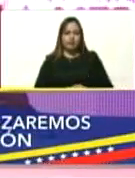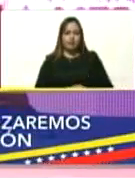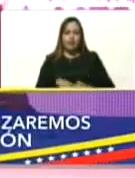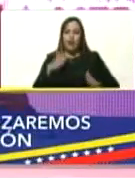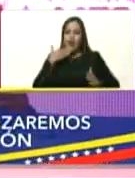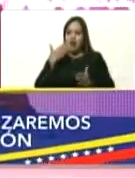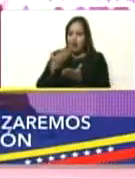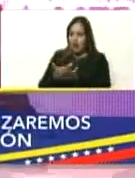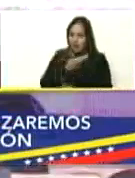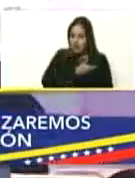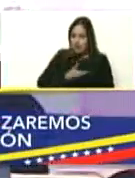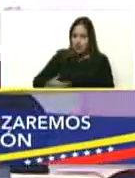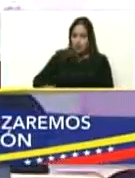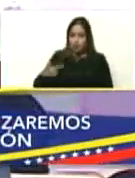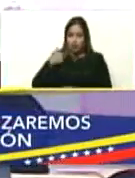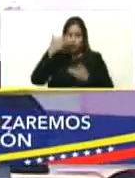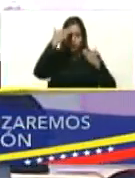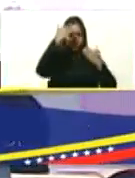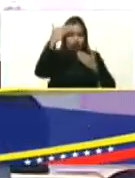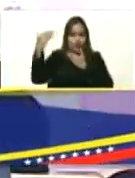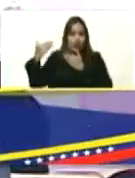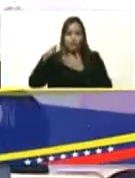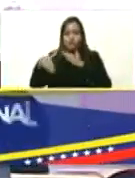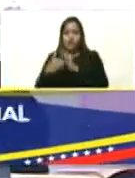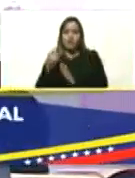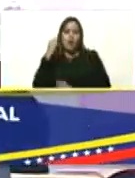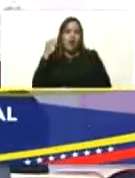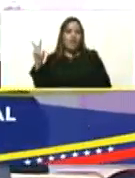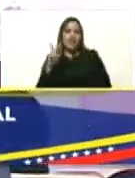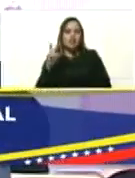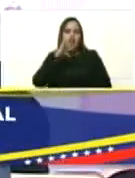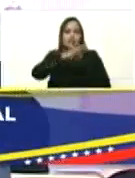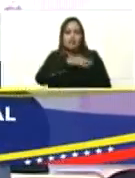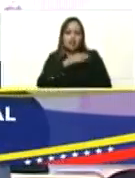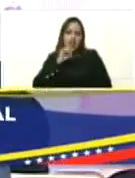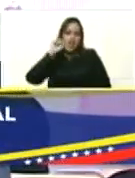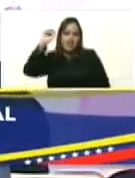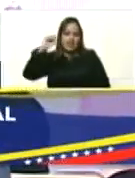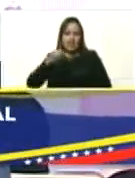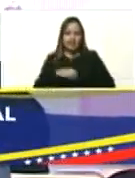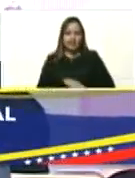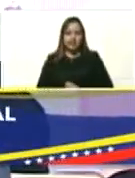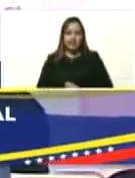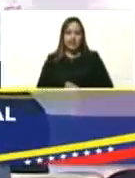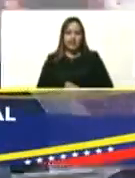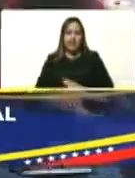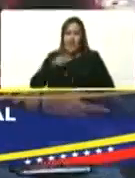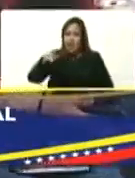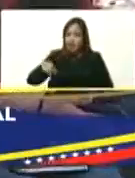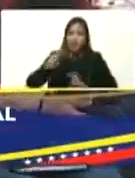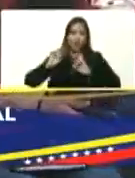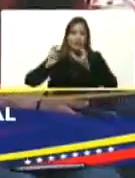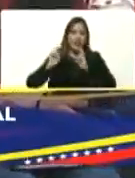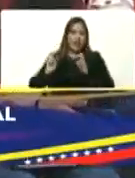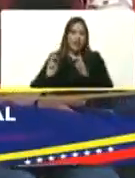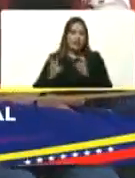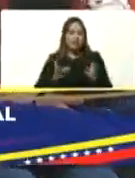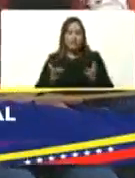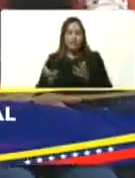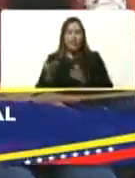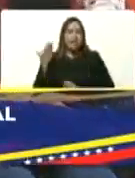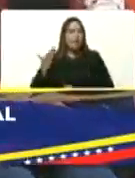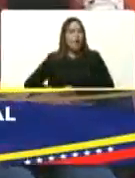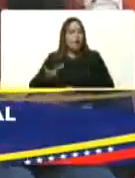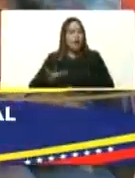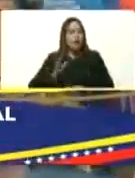Gracias, presidente. Bueno, un saludo a las mujeres venezolanas, socialistas. Esto es un tema muy